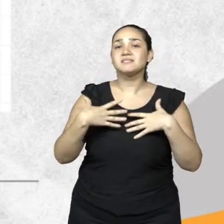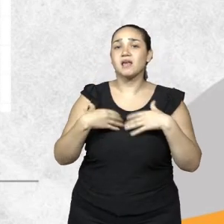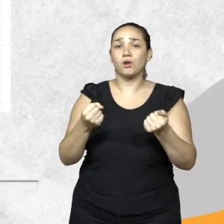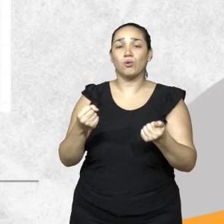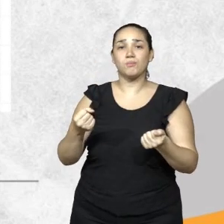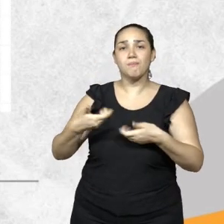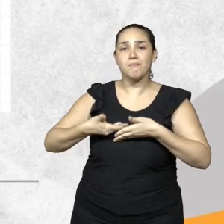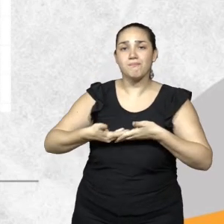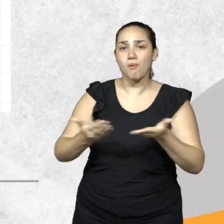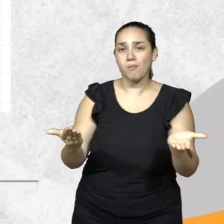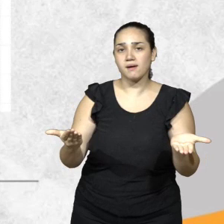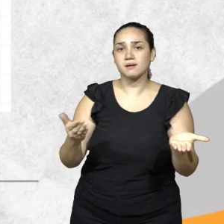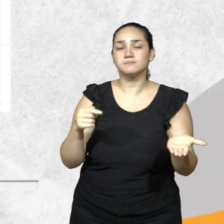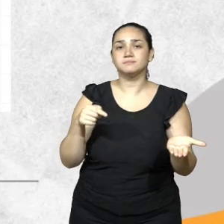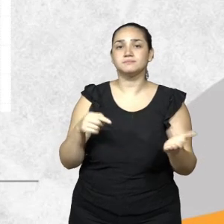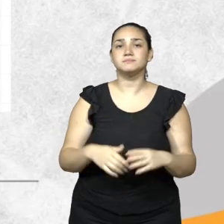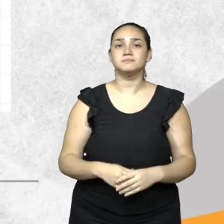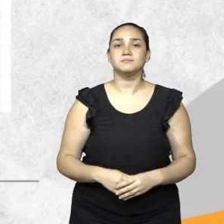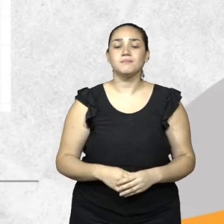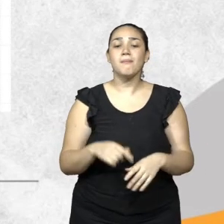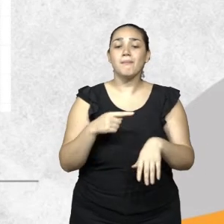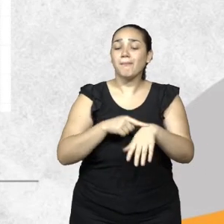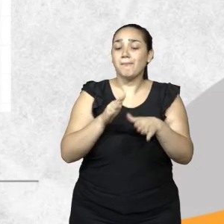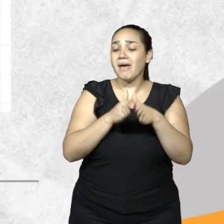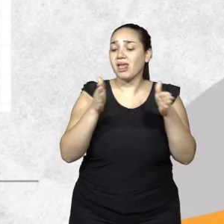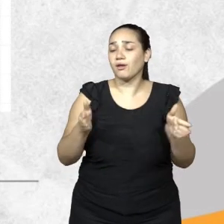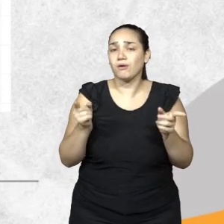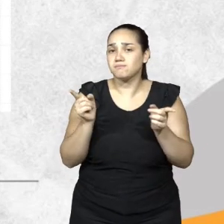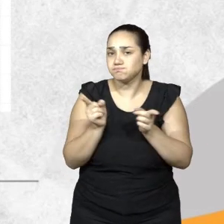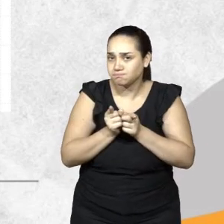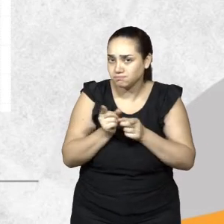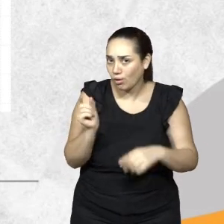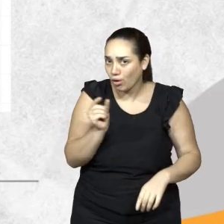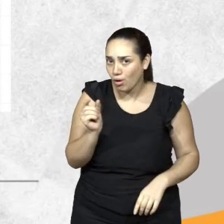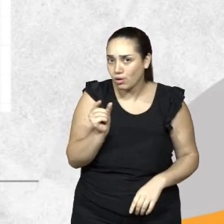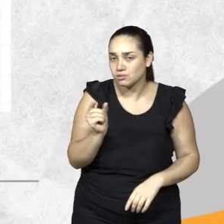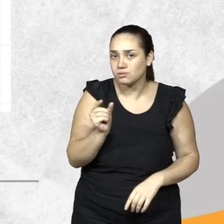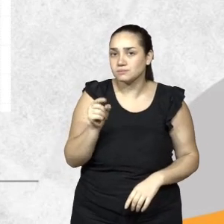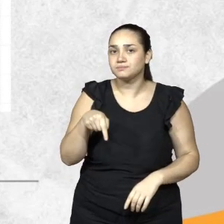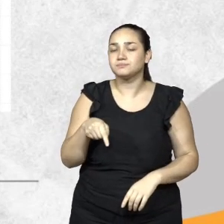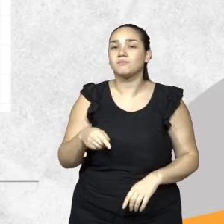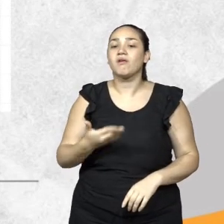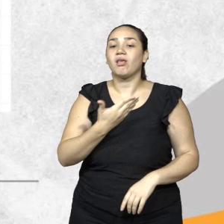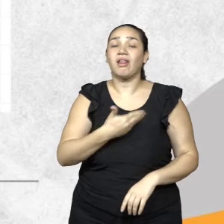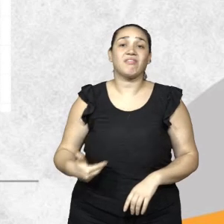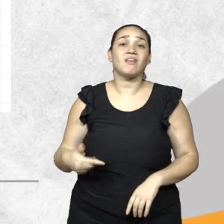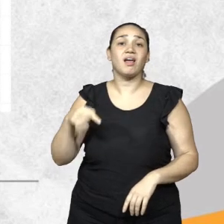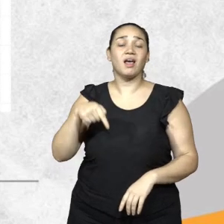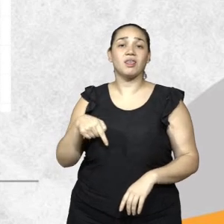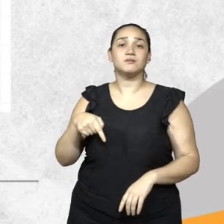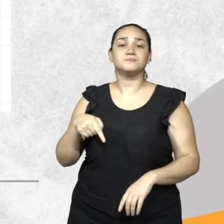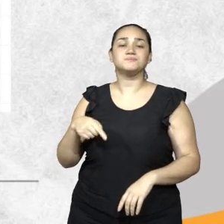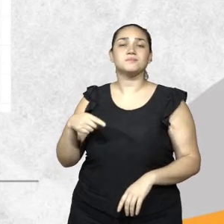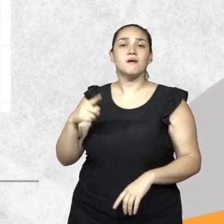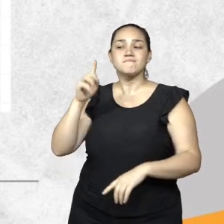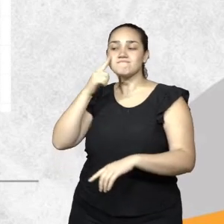son otorgados por periodos cortos, con la intención de que el control que ejerza el Estado, en este caso a través del Ministerio